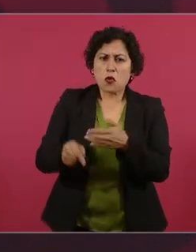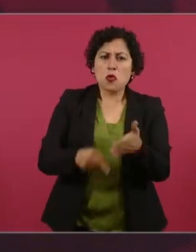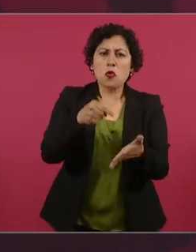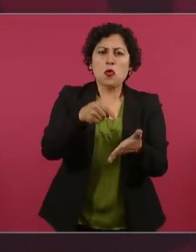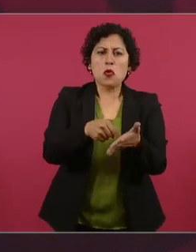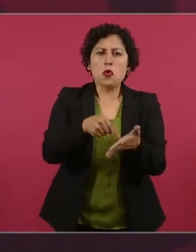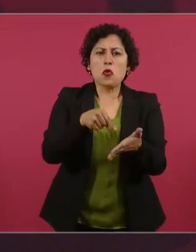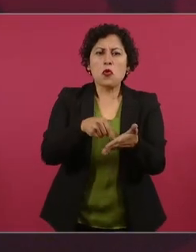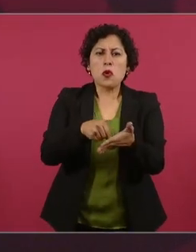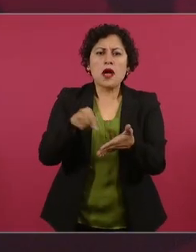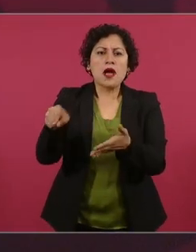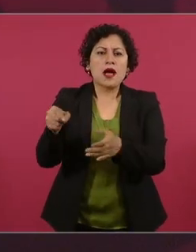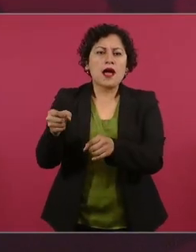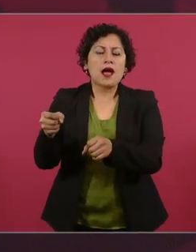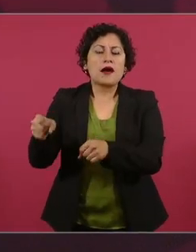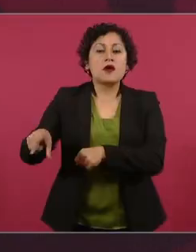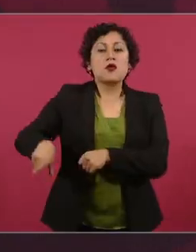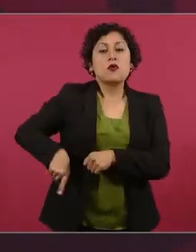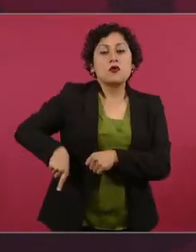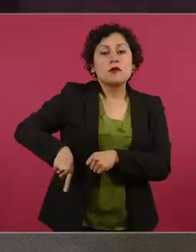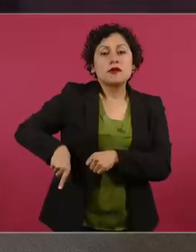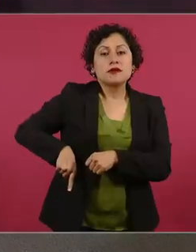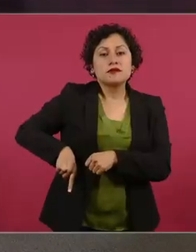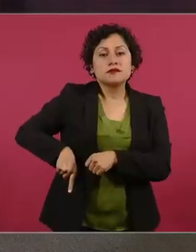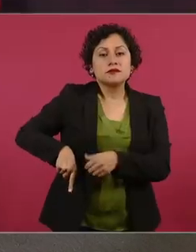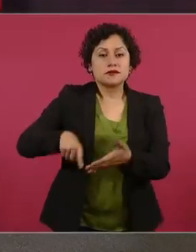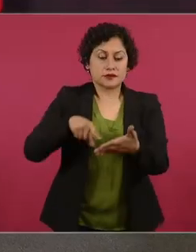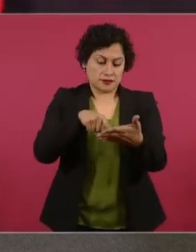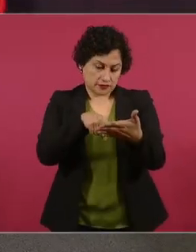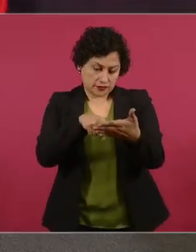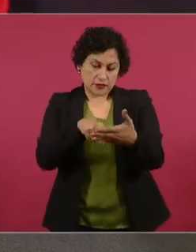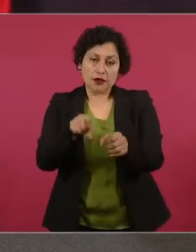la subsecretaria de Gobernación